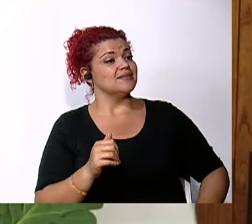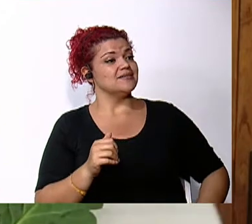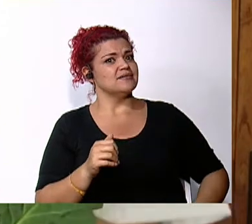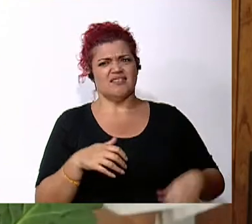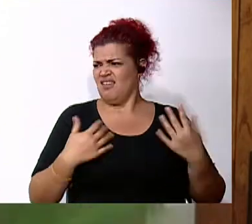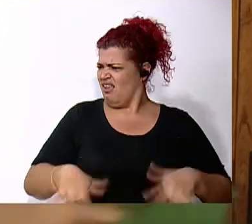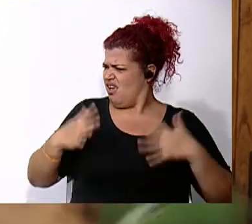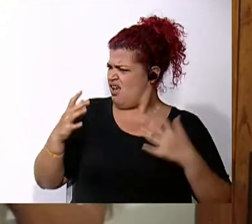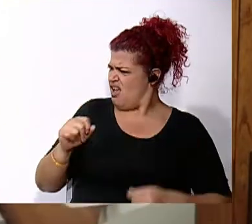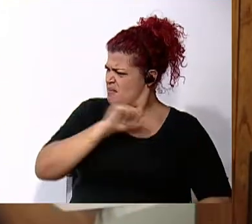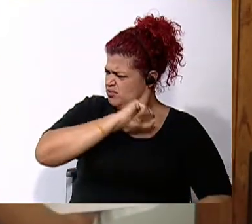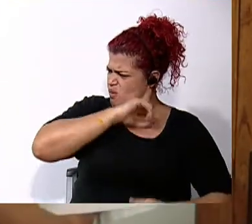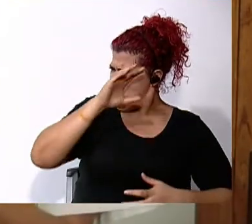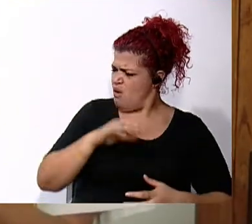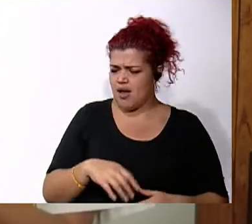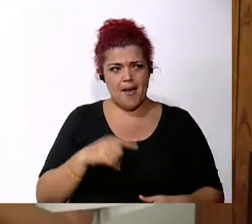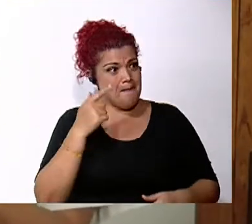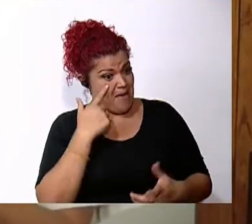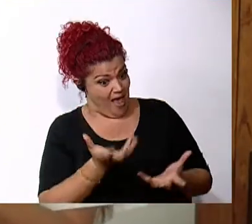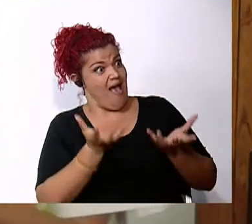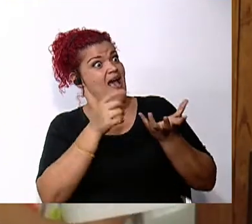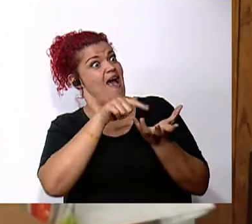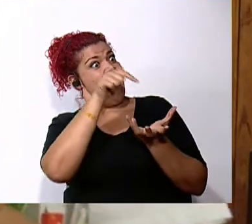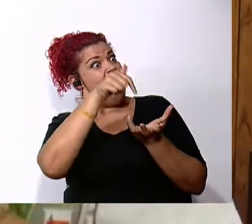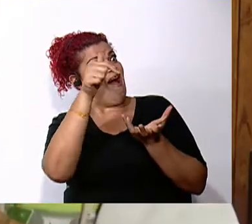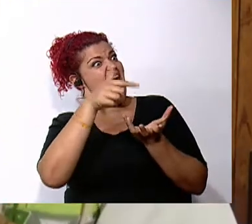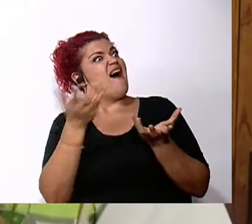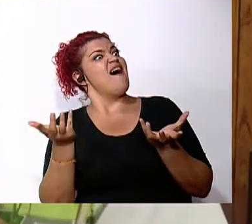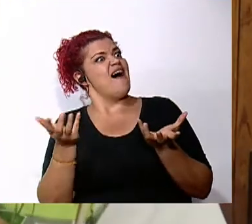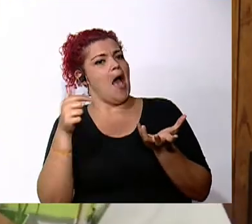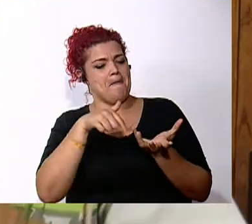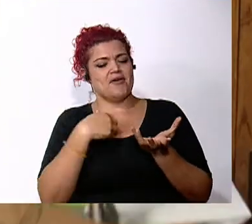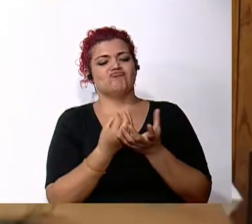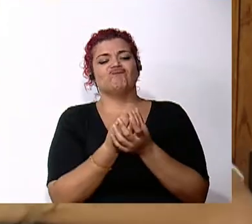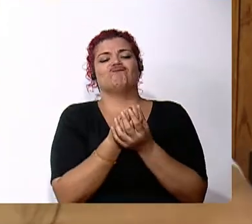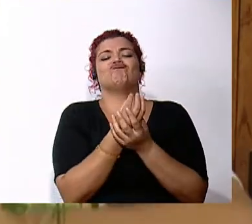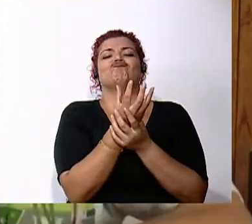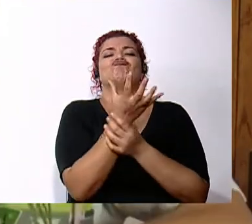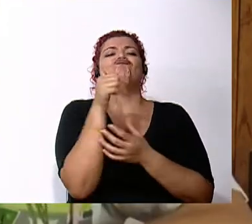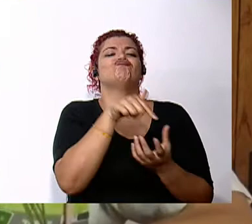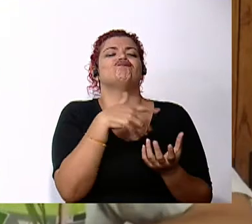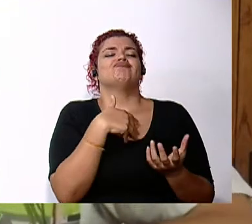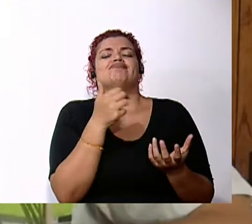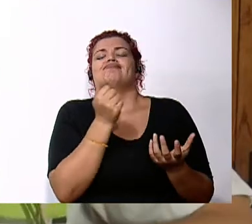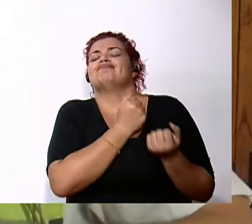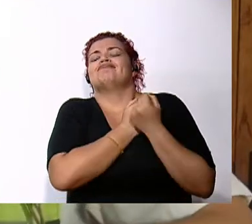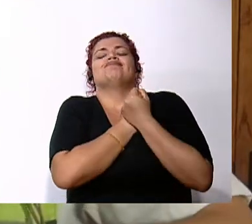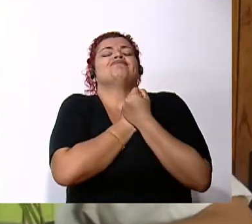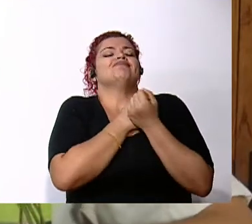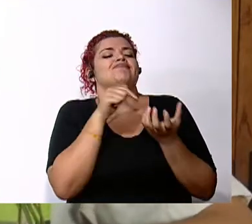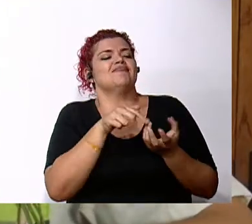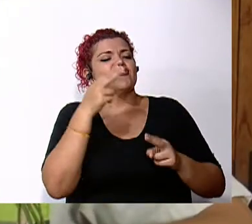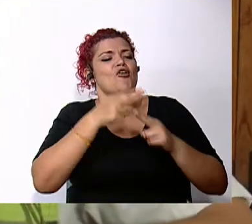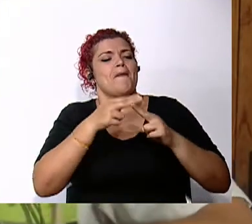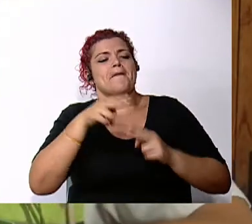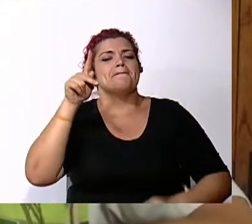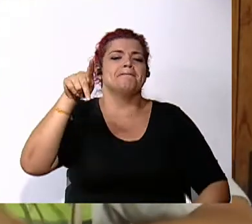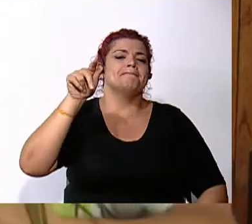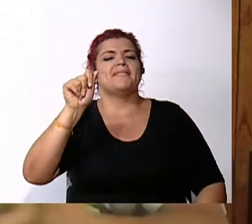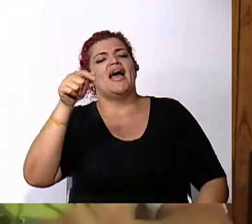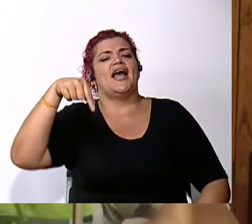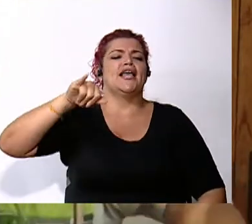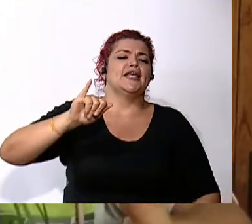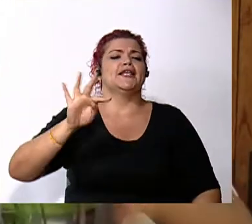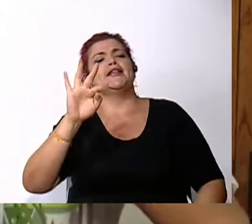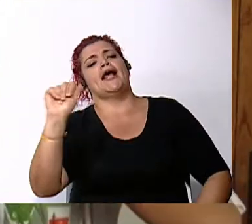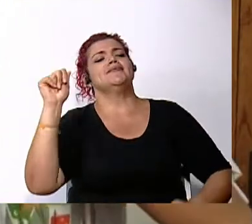¡Hombre, hazle aquí, ¿no? ¿Has visto? ¿Qué es esto? Es mi planta favorita. Se Anda. Llama Paquita. Bueno. ¿Has